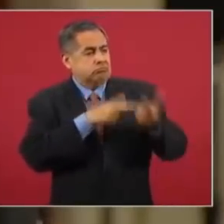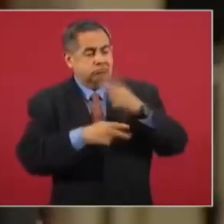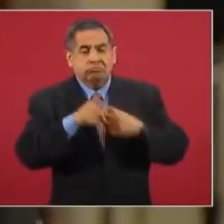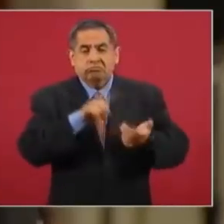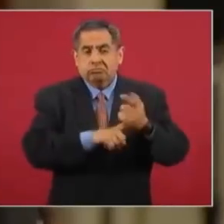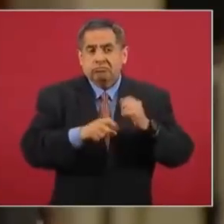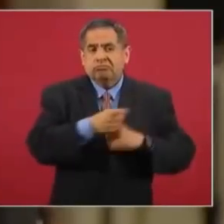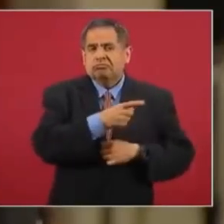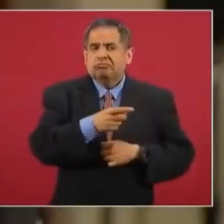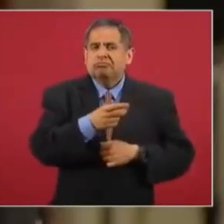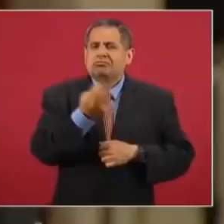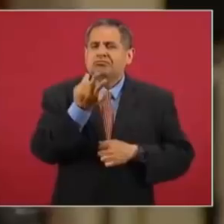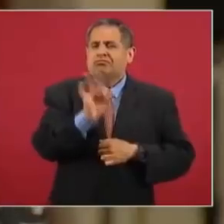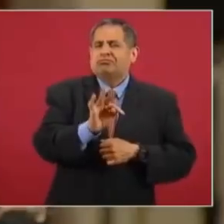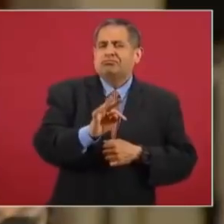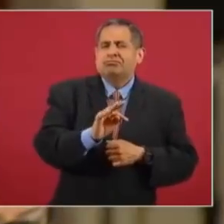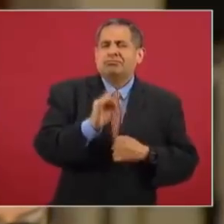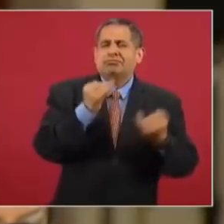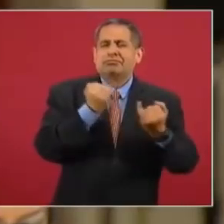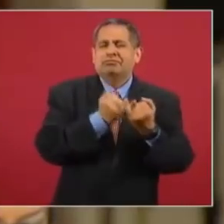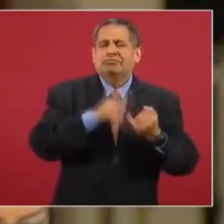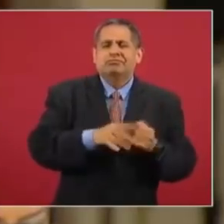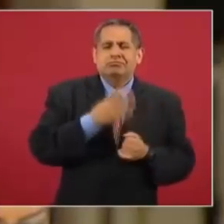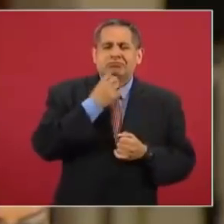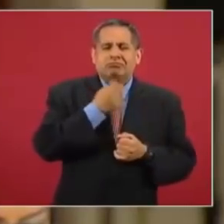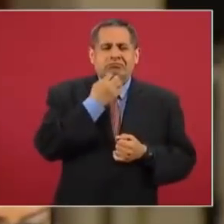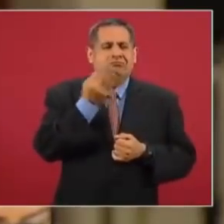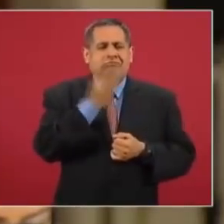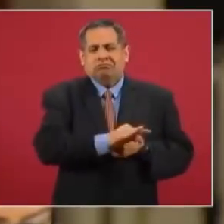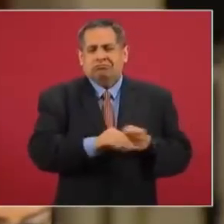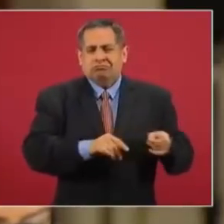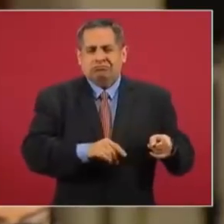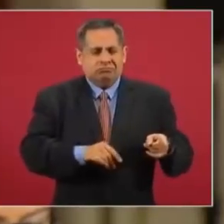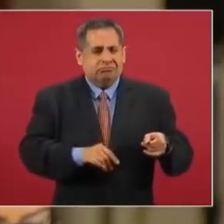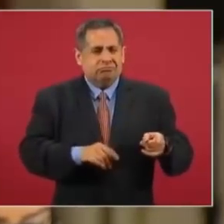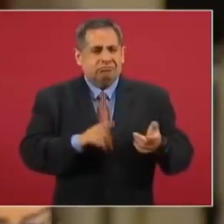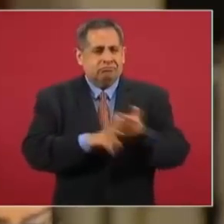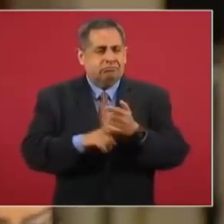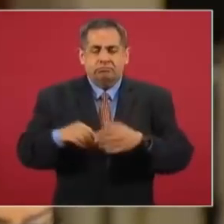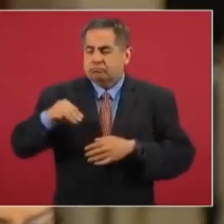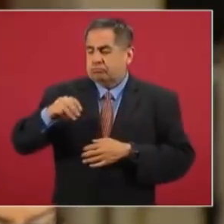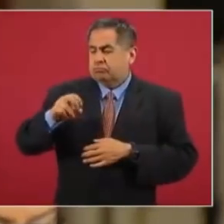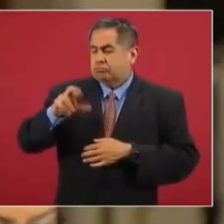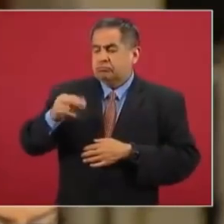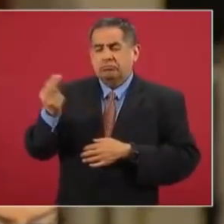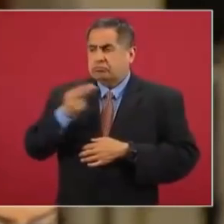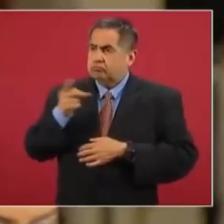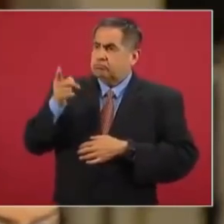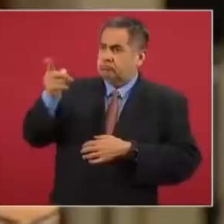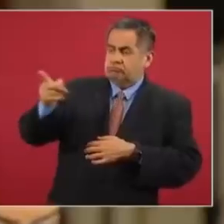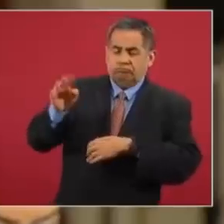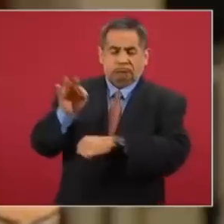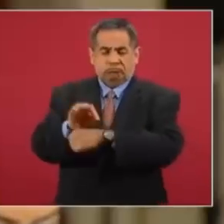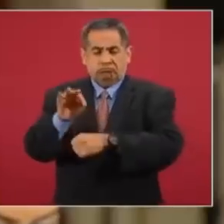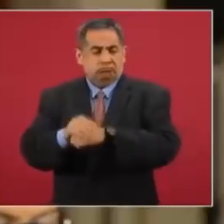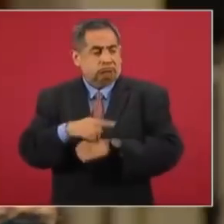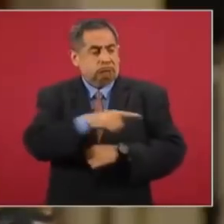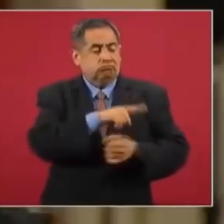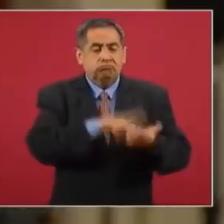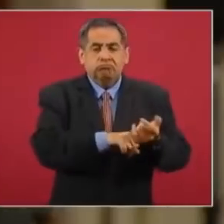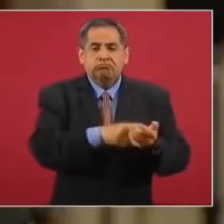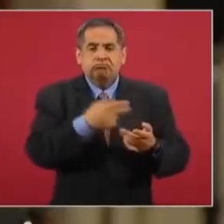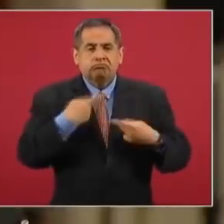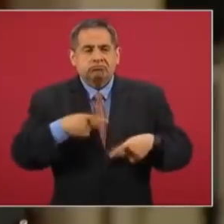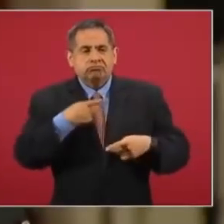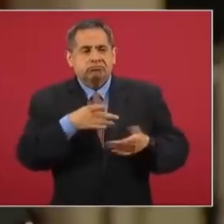Judas? Morena necesita de su padre fundador y líder, que es usted. Y si los Judas se siguen metiendo,